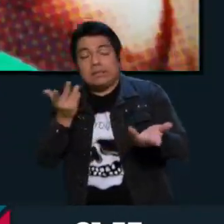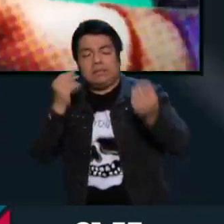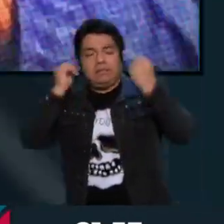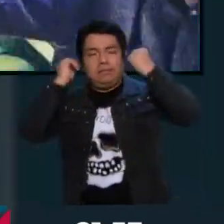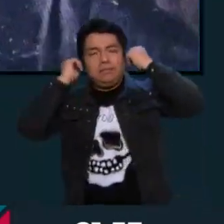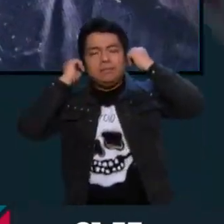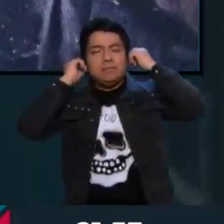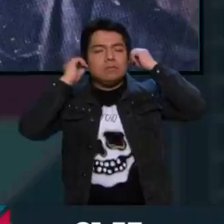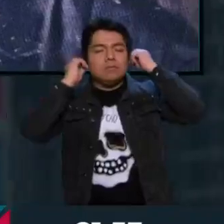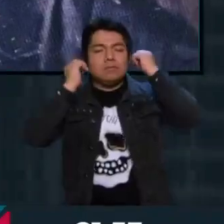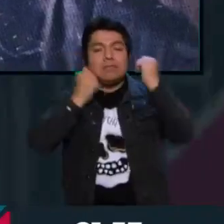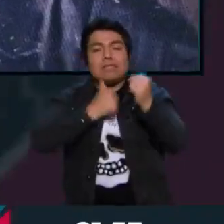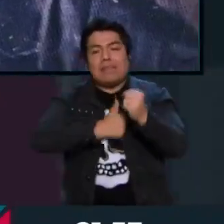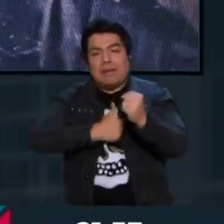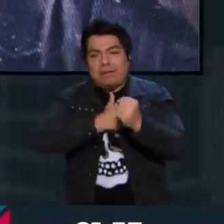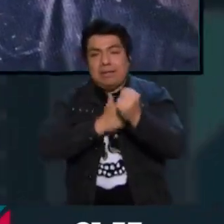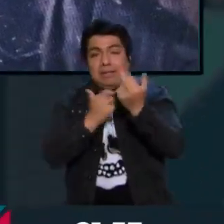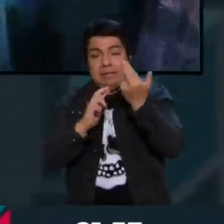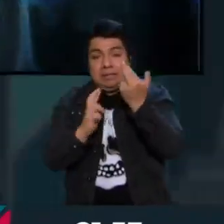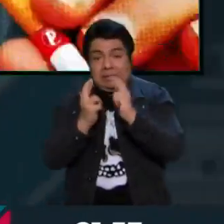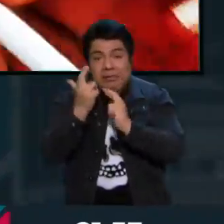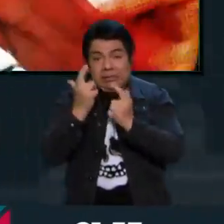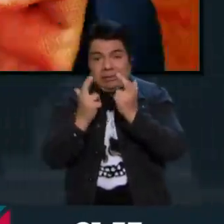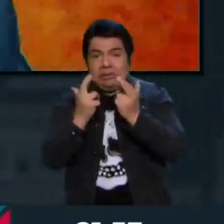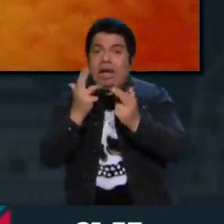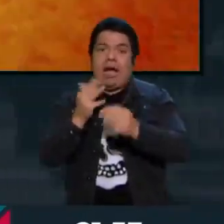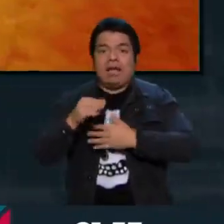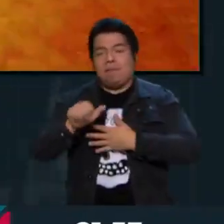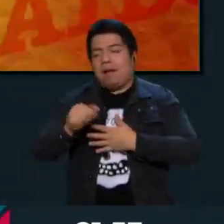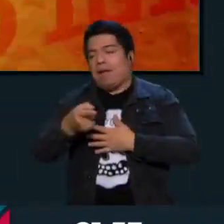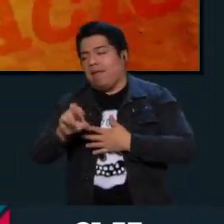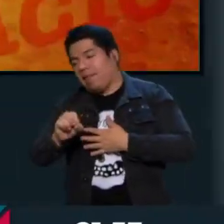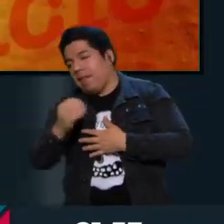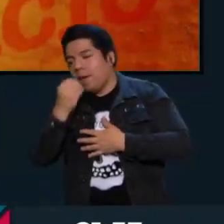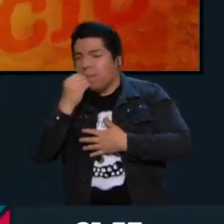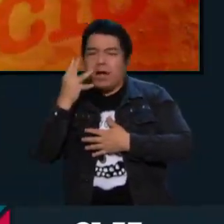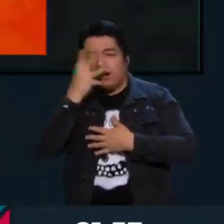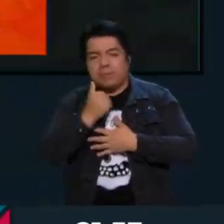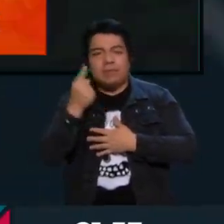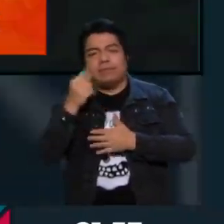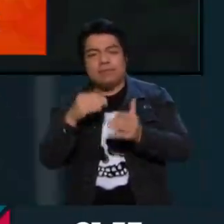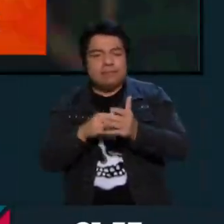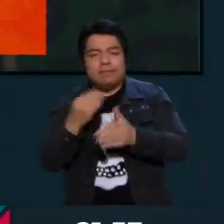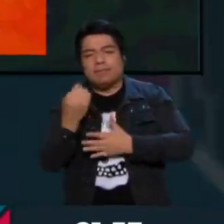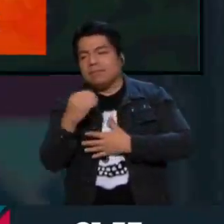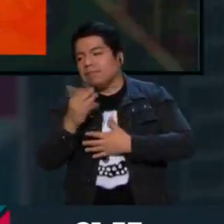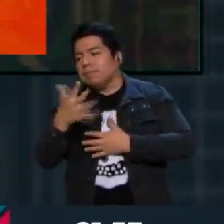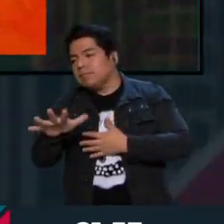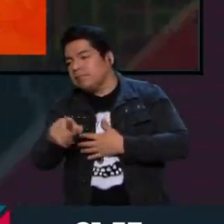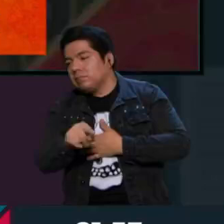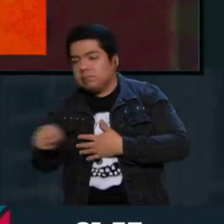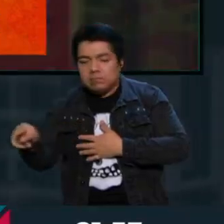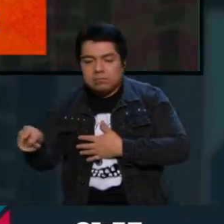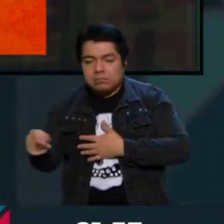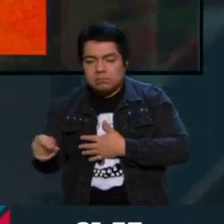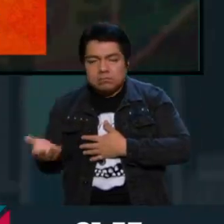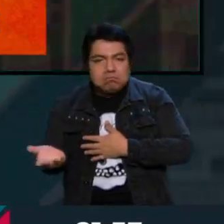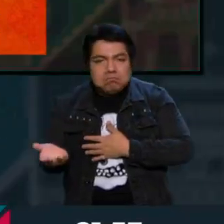lamentablemente sucede la revolución y sabemos, ay, Madero, qué bonito, qué padre, 1910, y después de eso, bueno, es